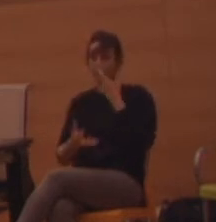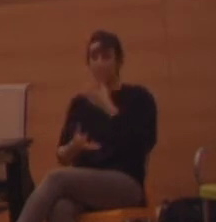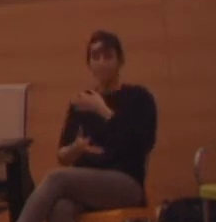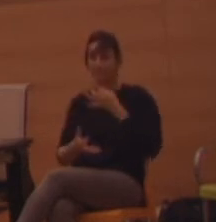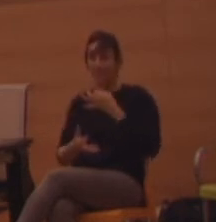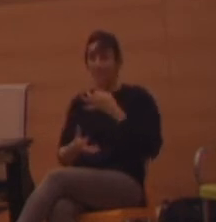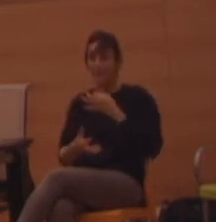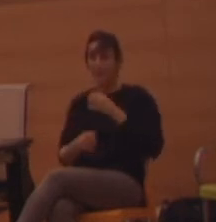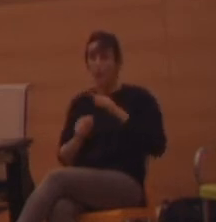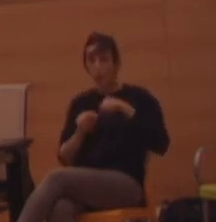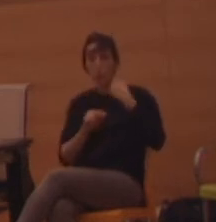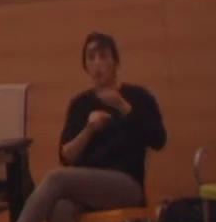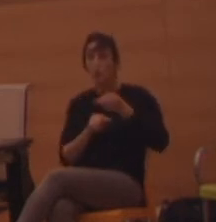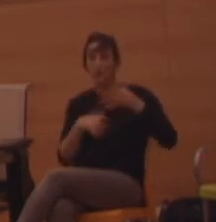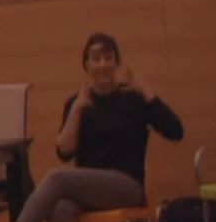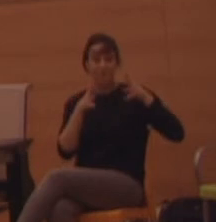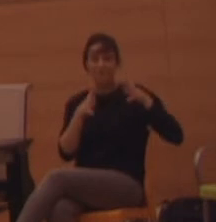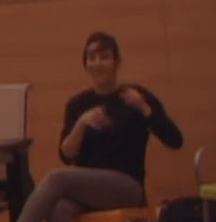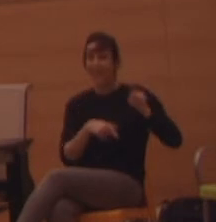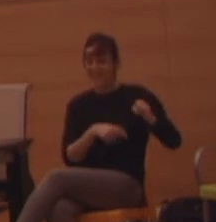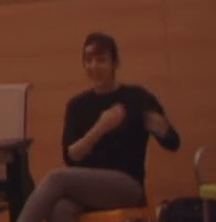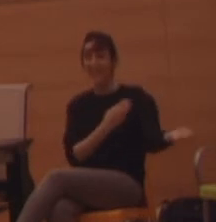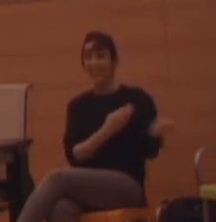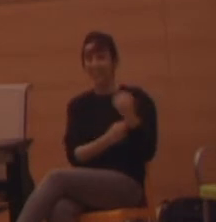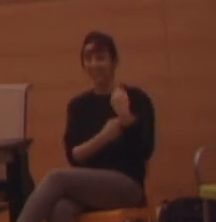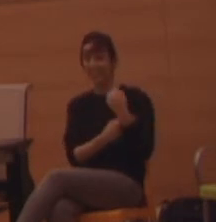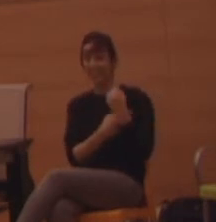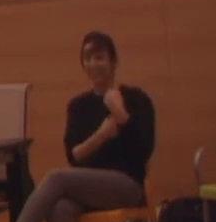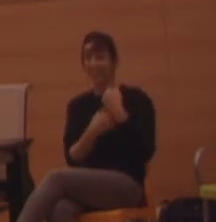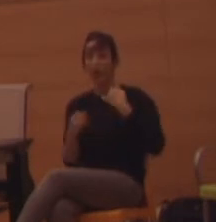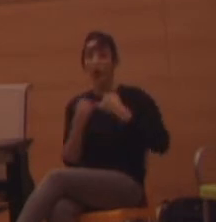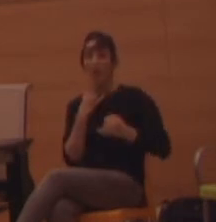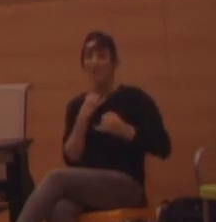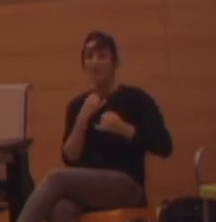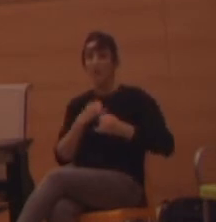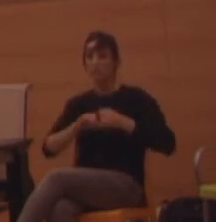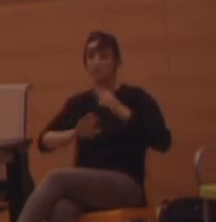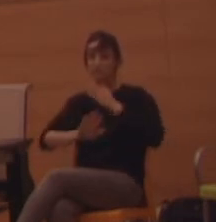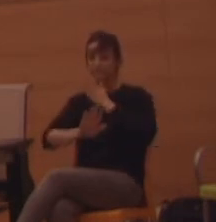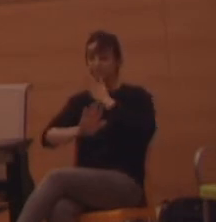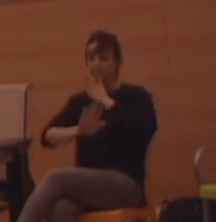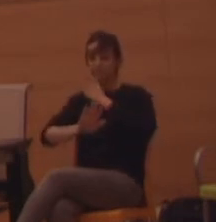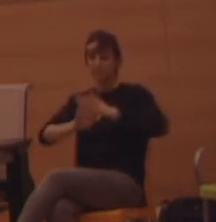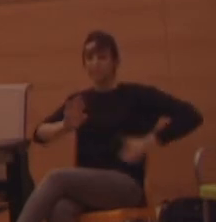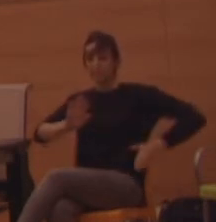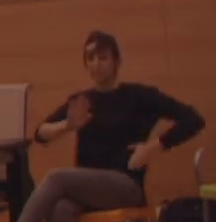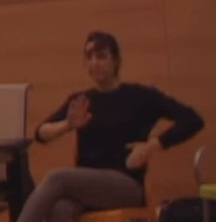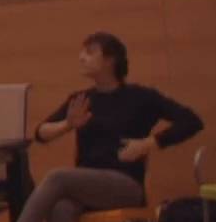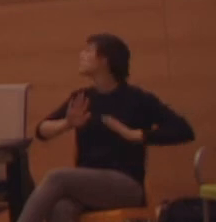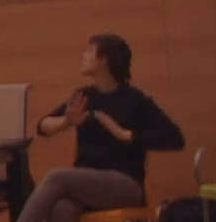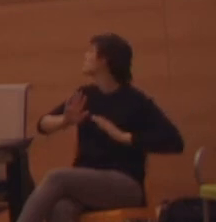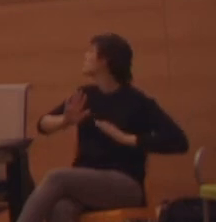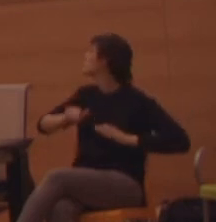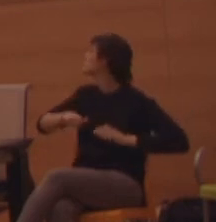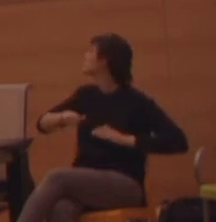como consecuencia de ello, de no hacer caso de las recomendaciones que se le hizo, lo que terminó fue con una amputación tarsial, y marchó para casa